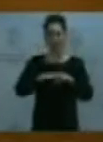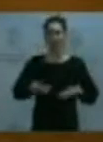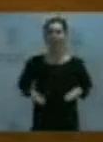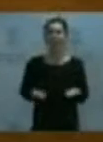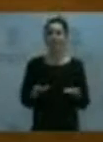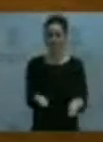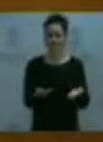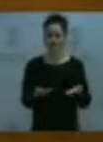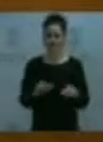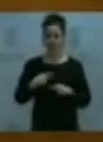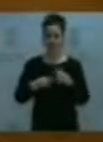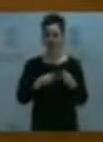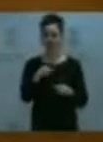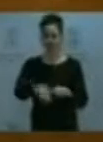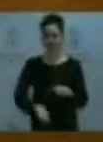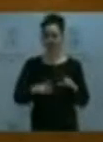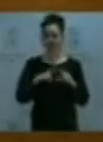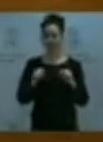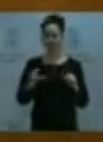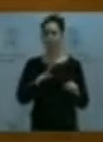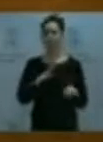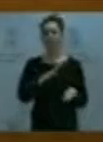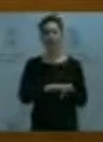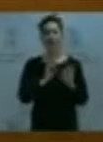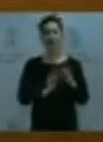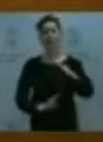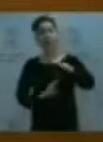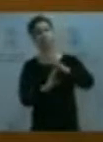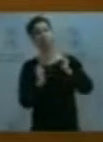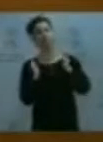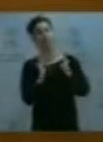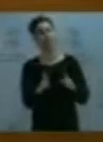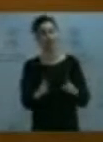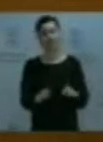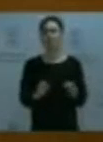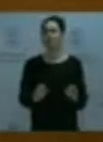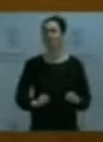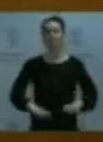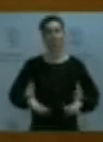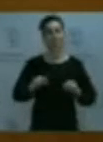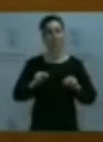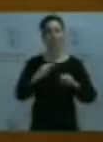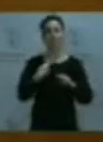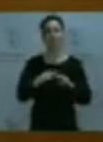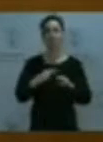a poner freno y coto a esa política fiscal disparatada